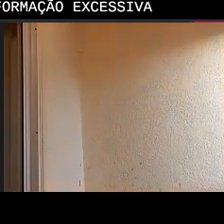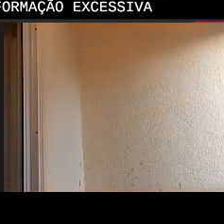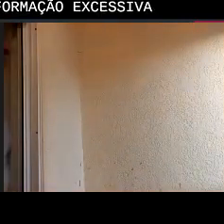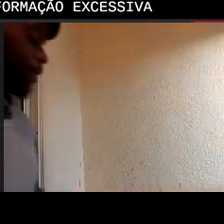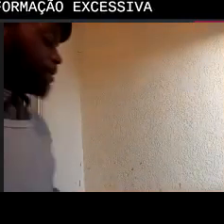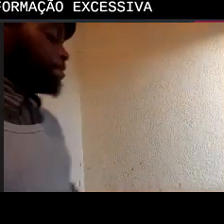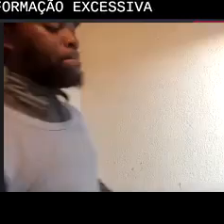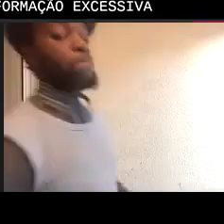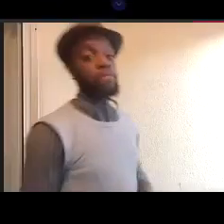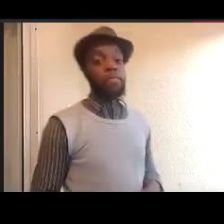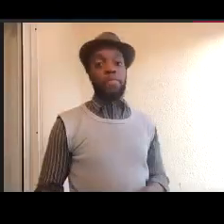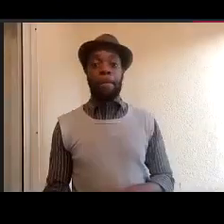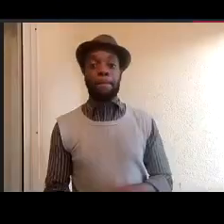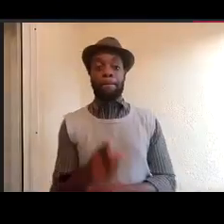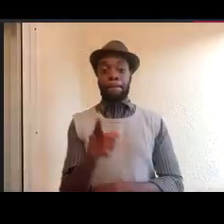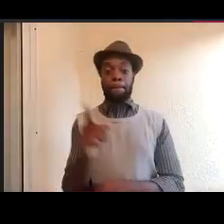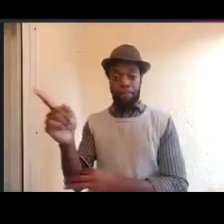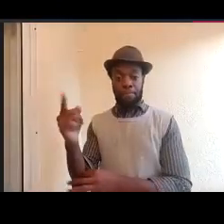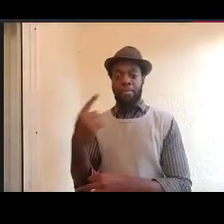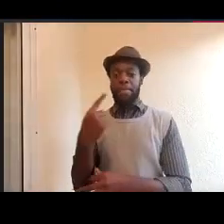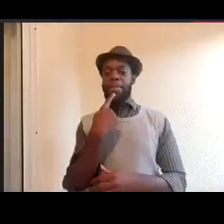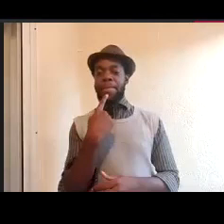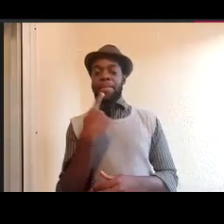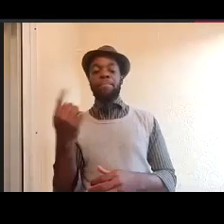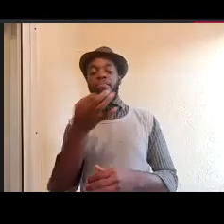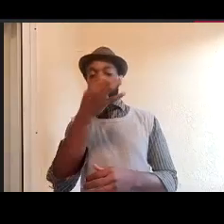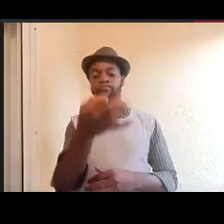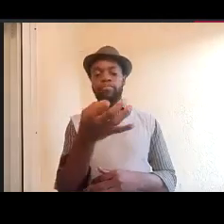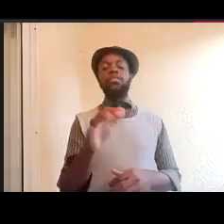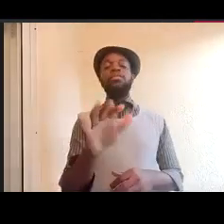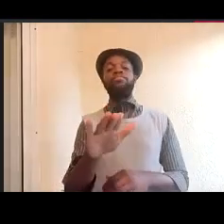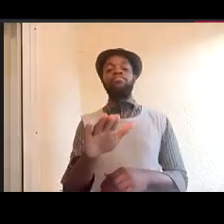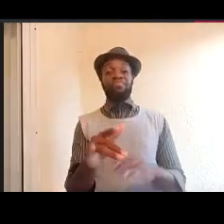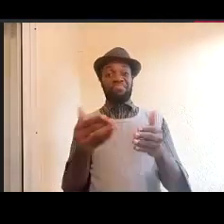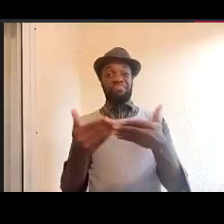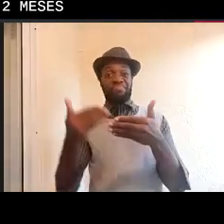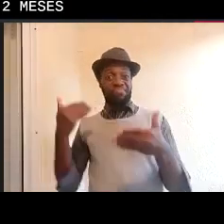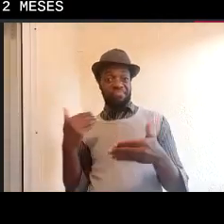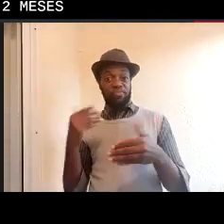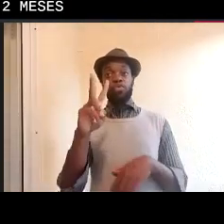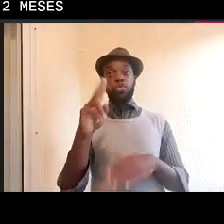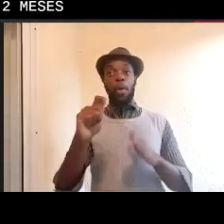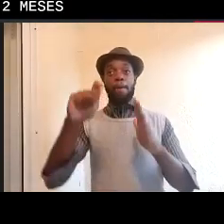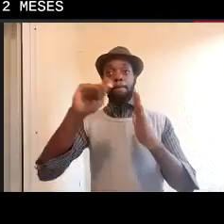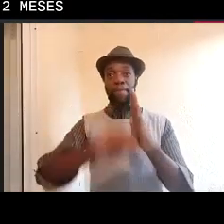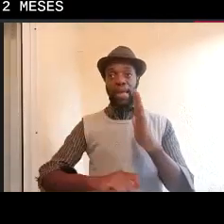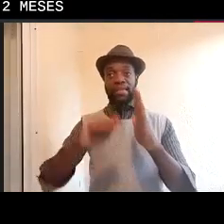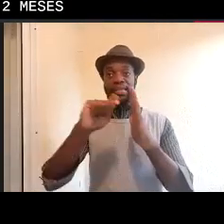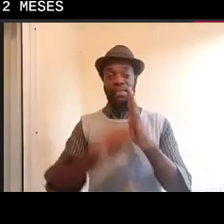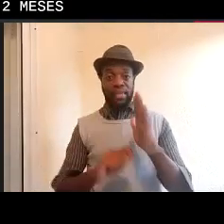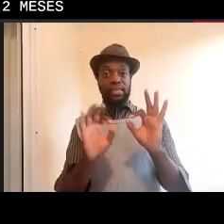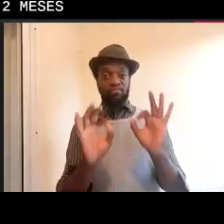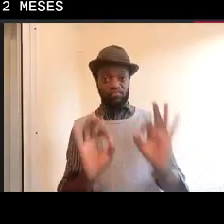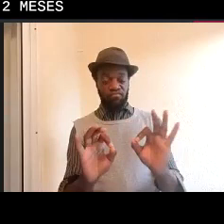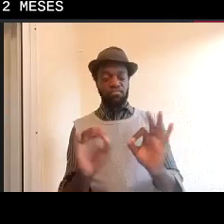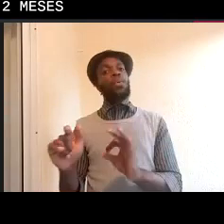Cueva. Ahora mismo, hace 2 meses, tiraron una plataforma que se llama Planiac, que ahí uno